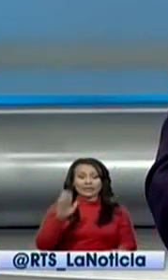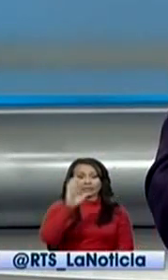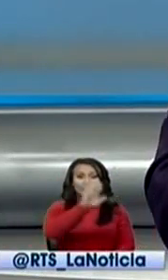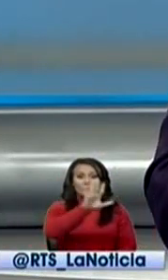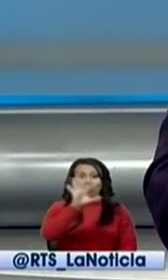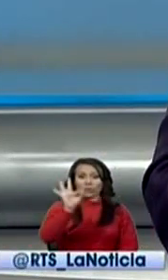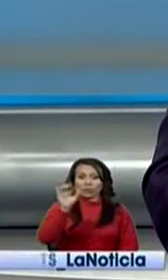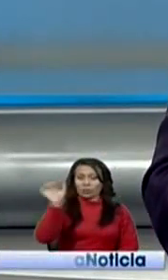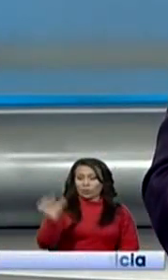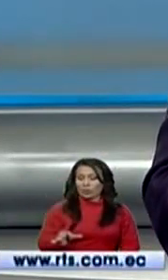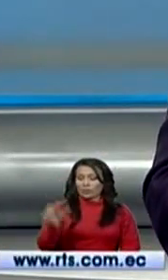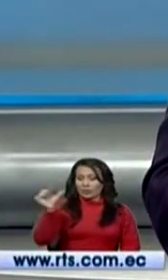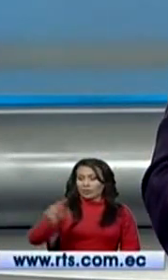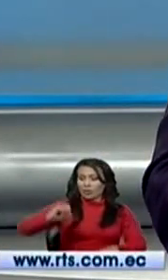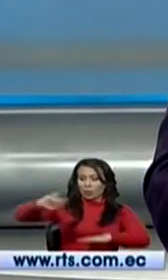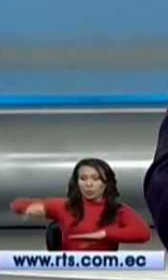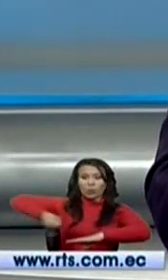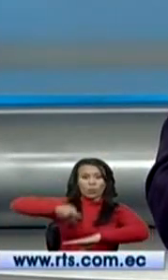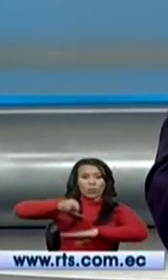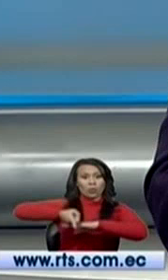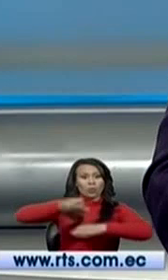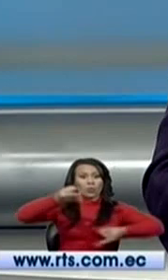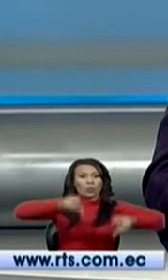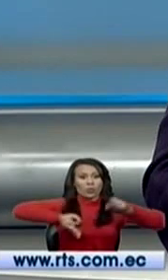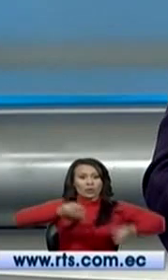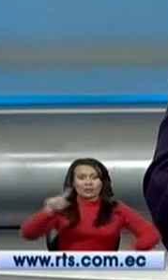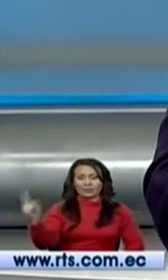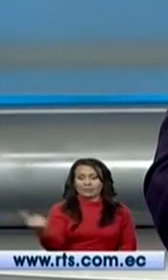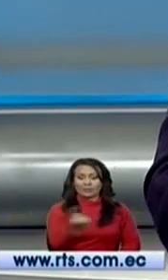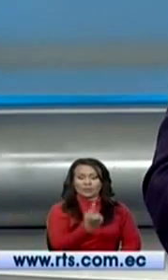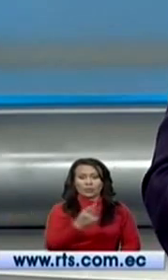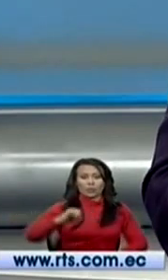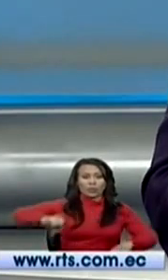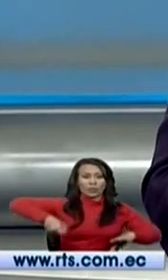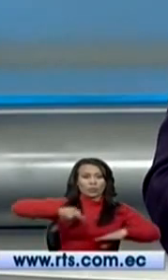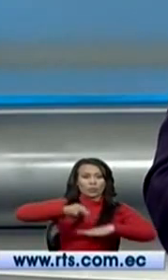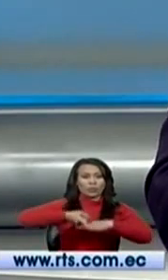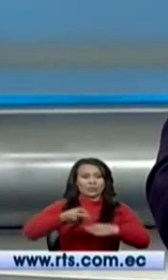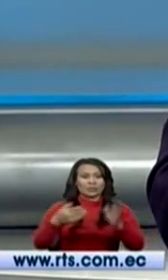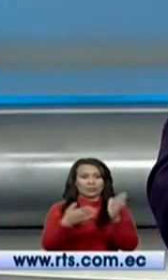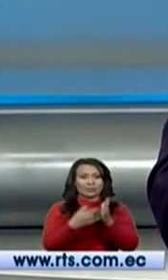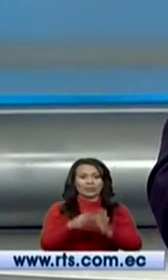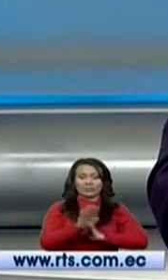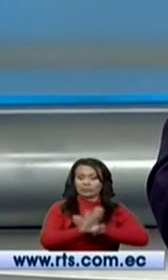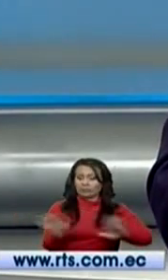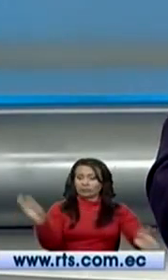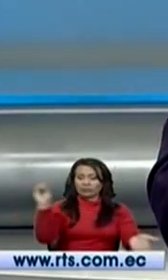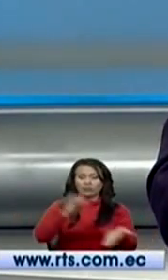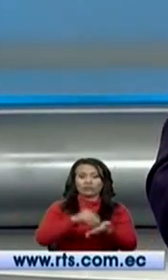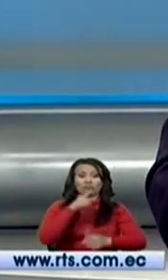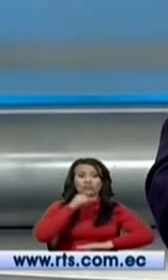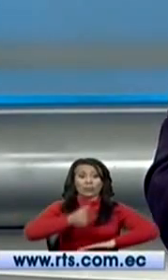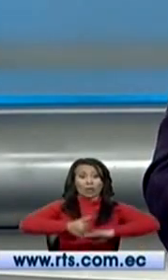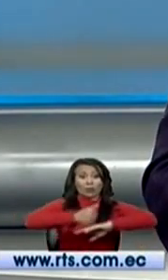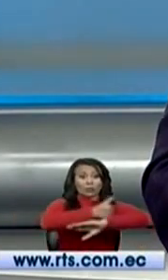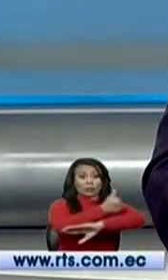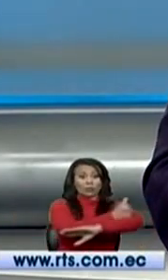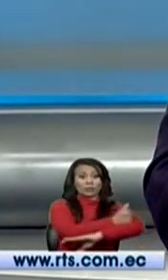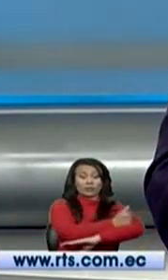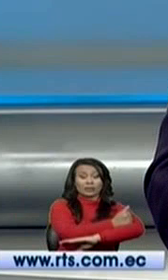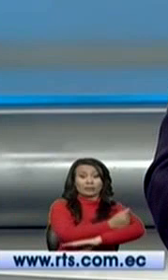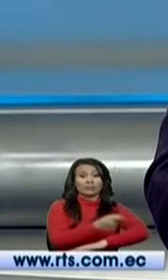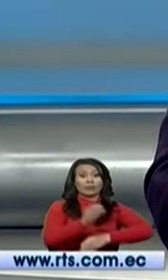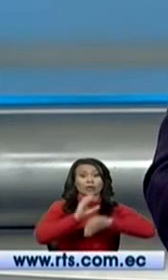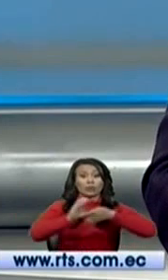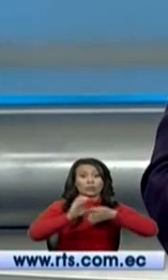jueces, 61 notarios y un juez de paz fueron oficialmente posesionados por el pleno del Consejo de la Judicatura. El doctor